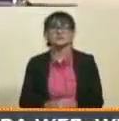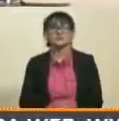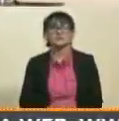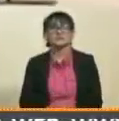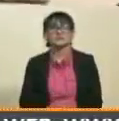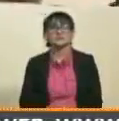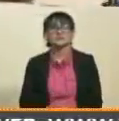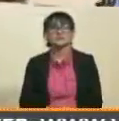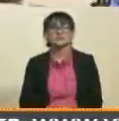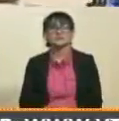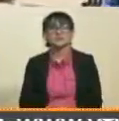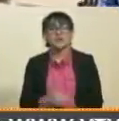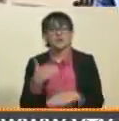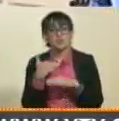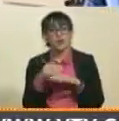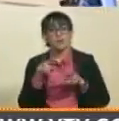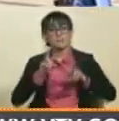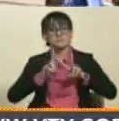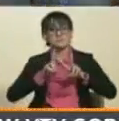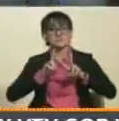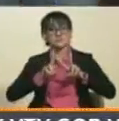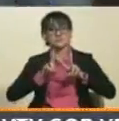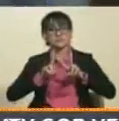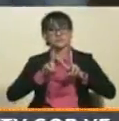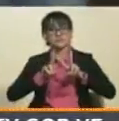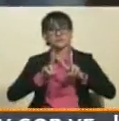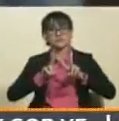Igualmente la gran misión Vivienda Venezuela.